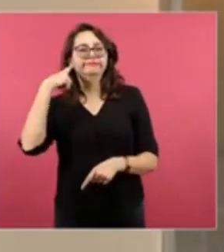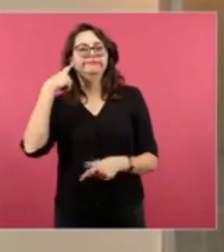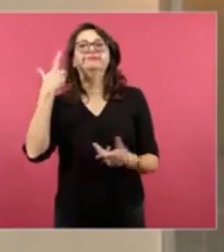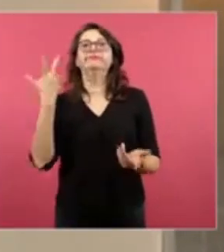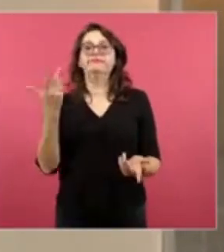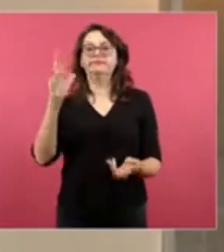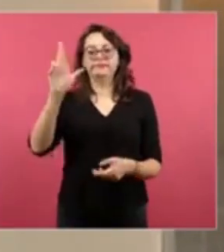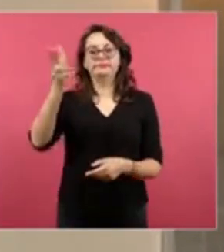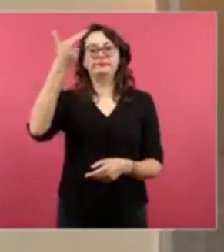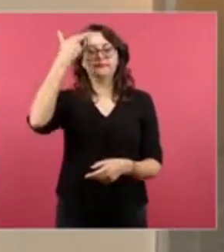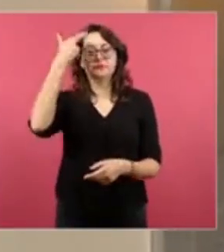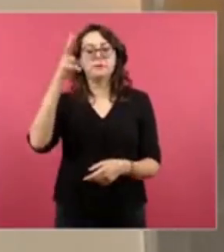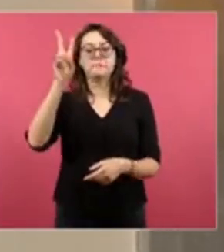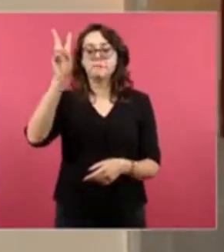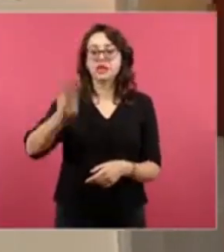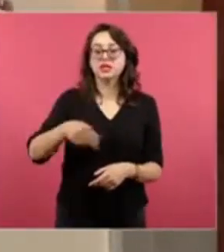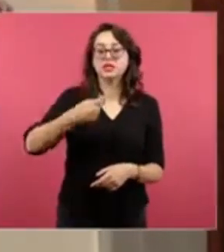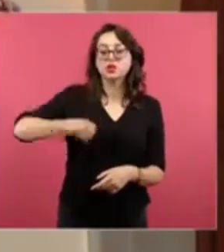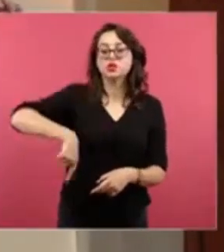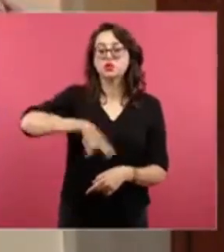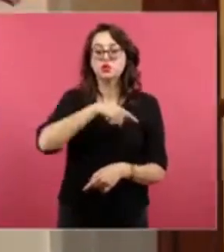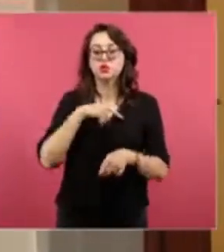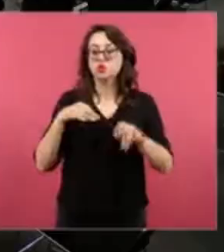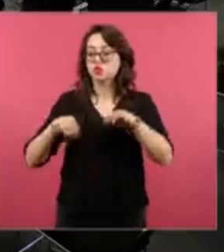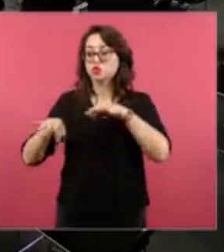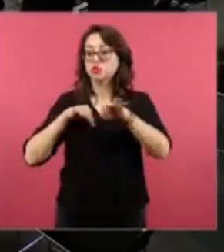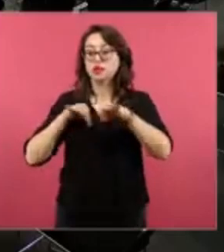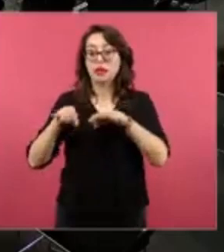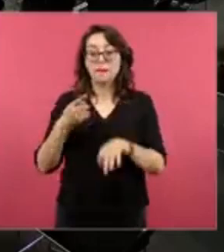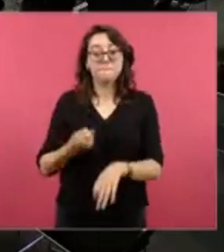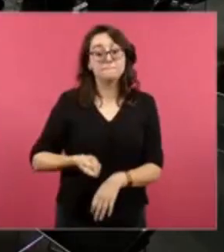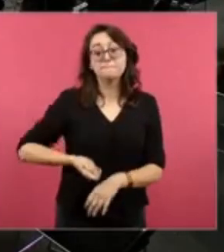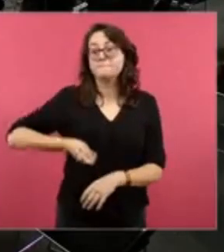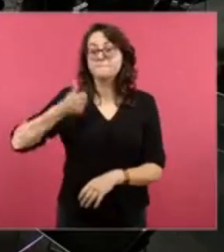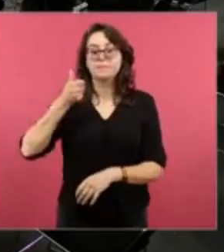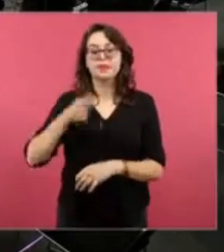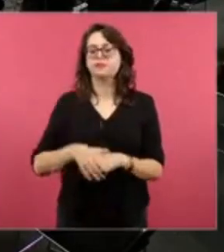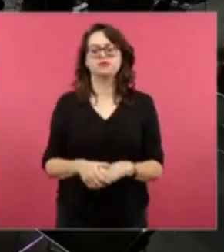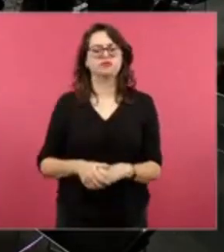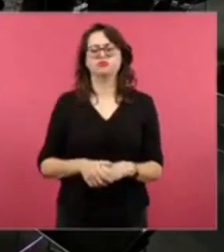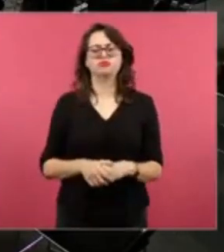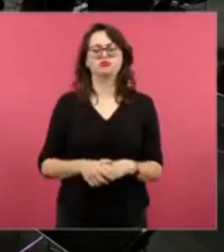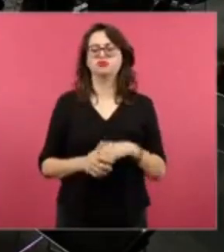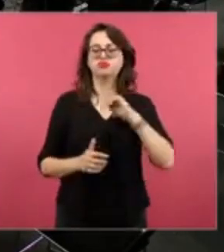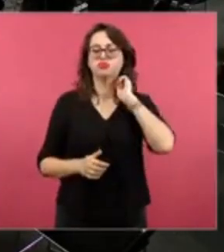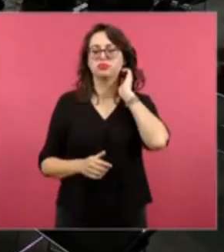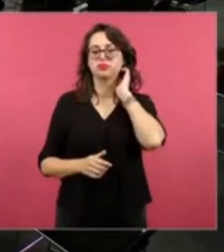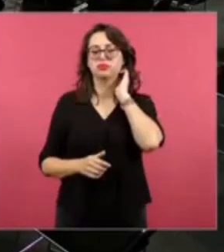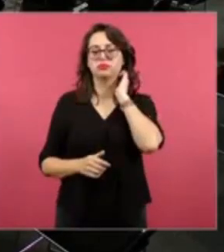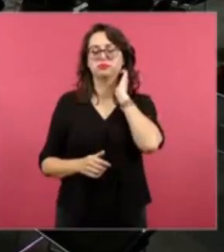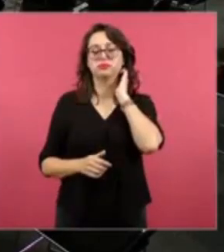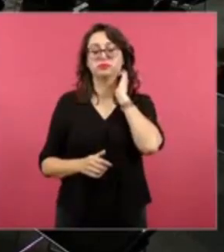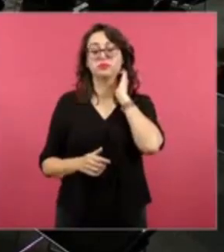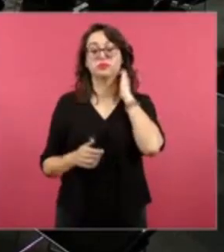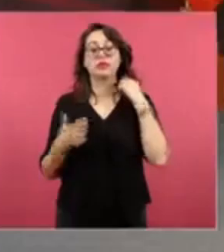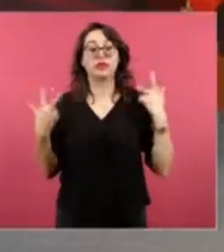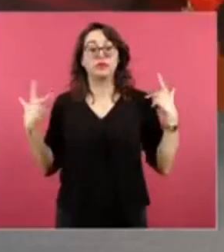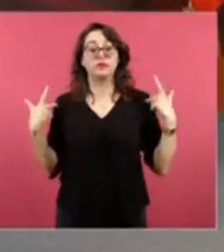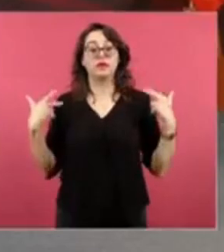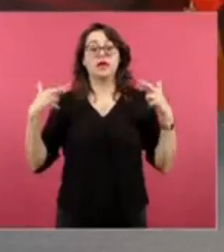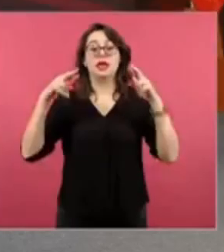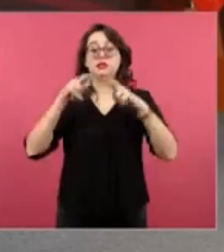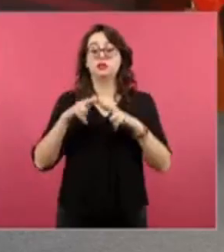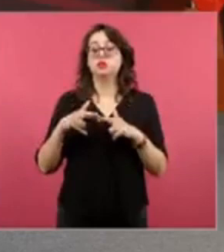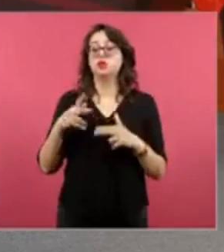trabajando, como dice la maestra, no es descubrir el hilo negro, pero los maestros PACAEP, que eran maestros de actividades